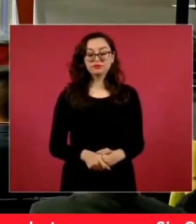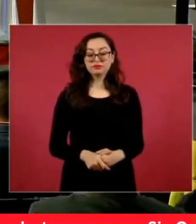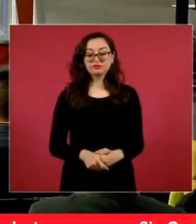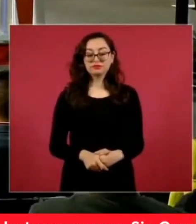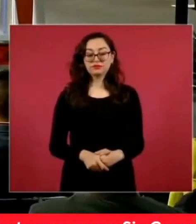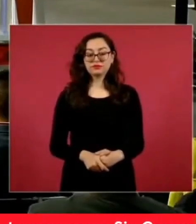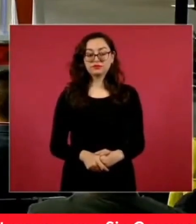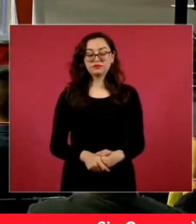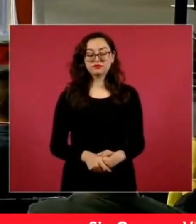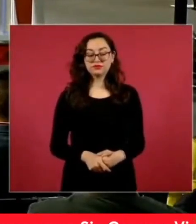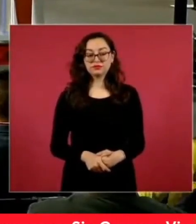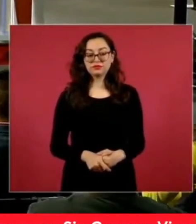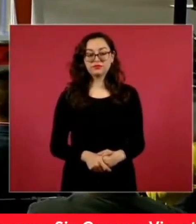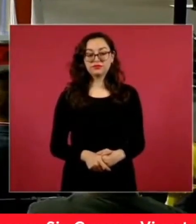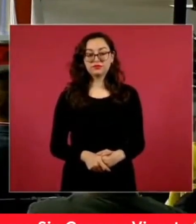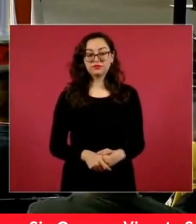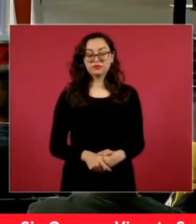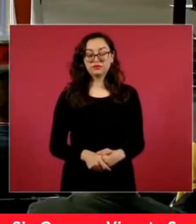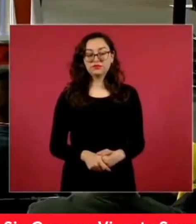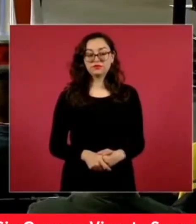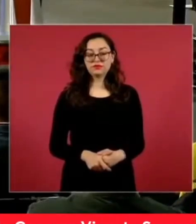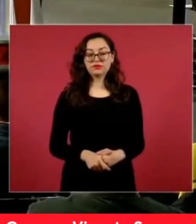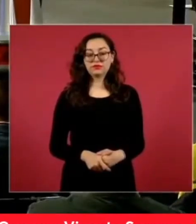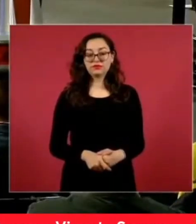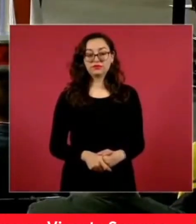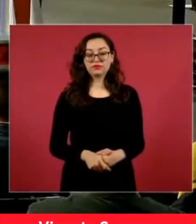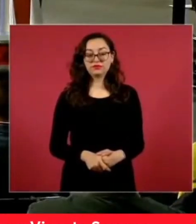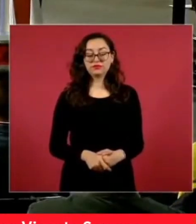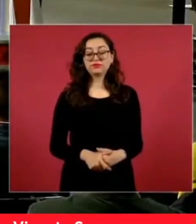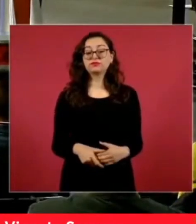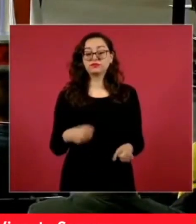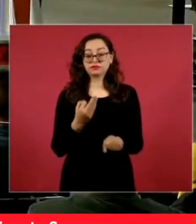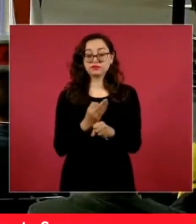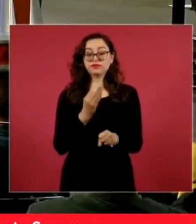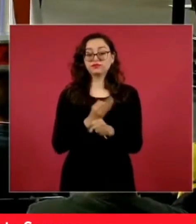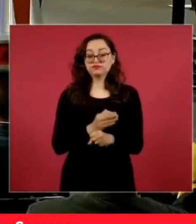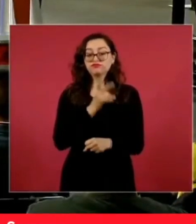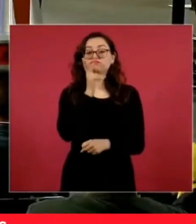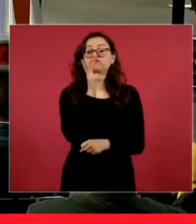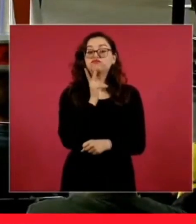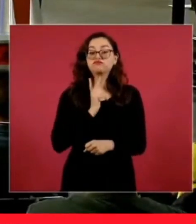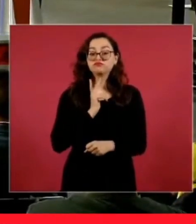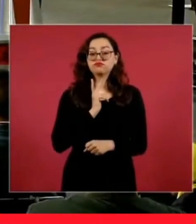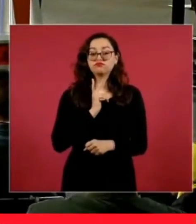esto es lo que pasa en el caso de la producción.